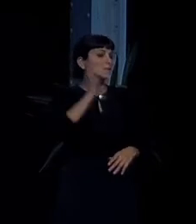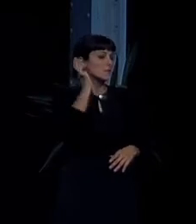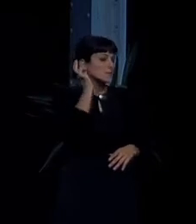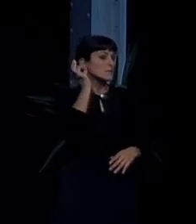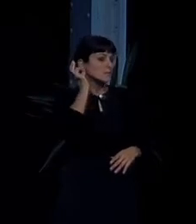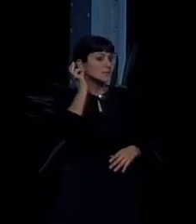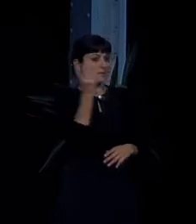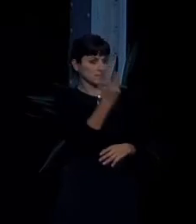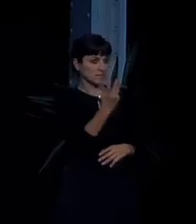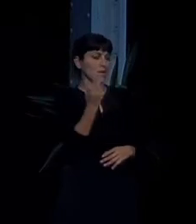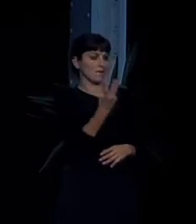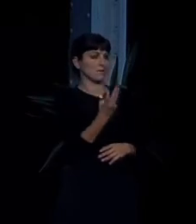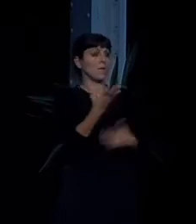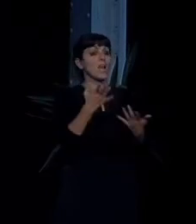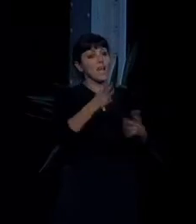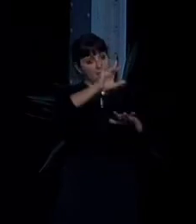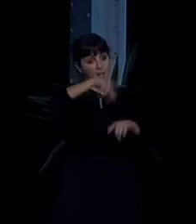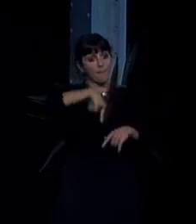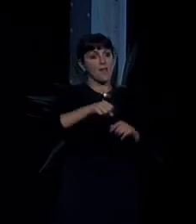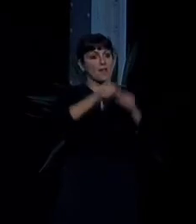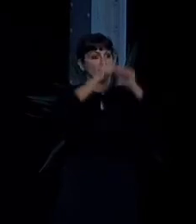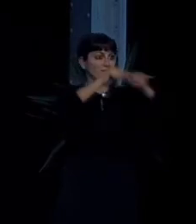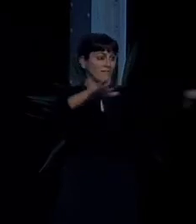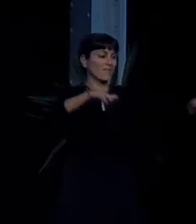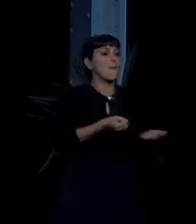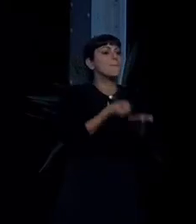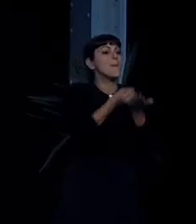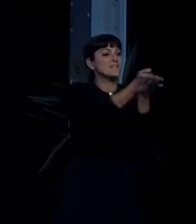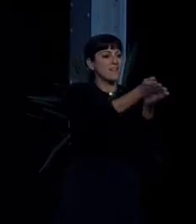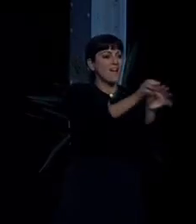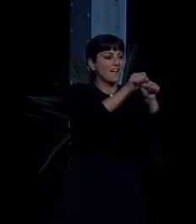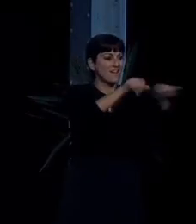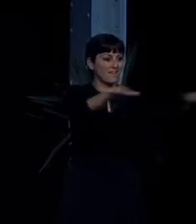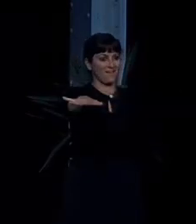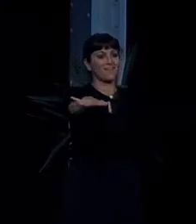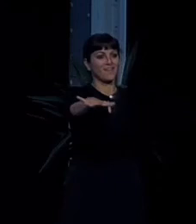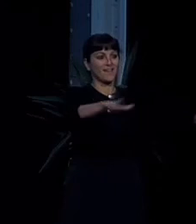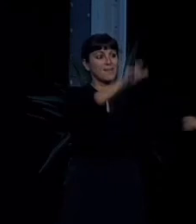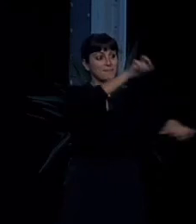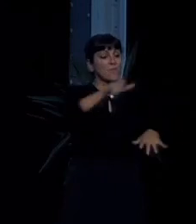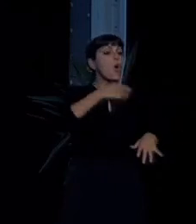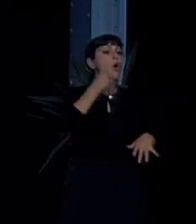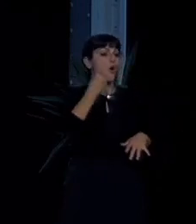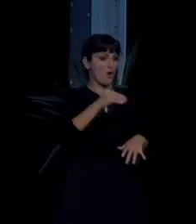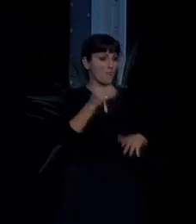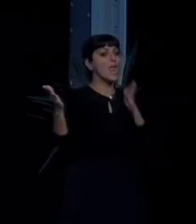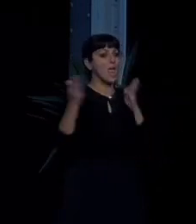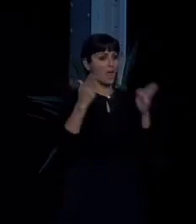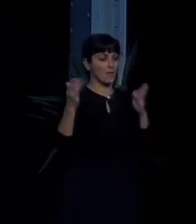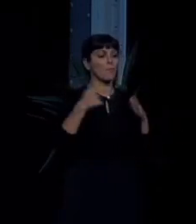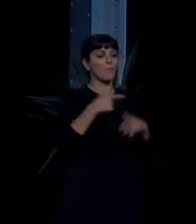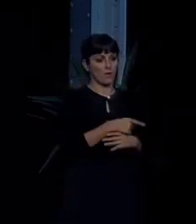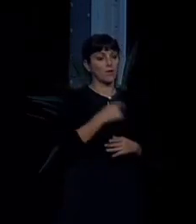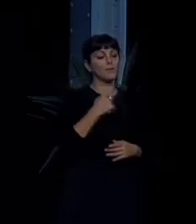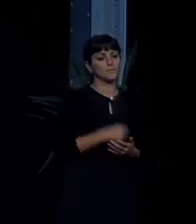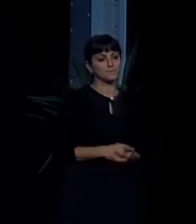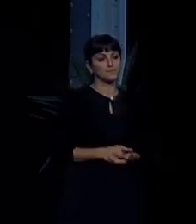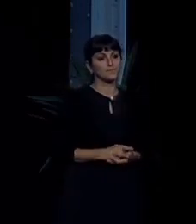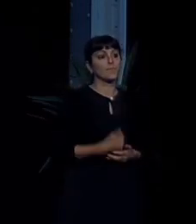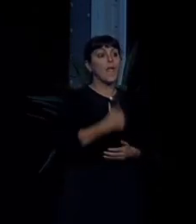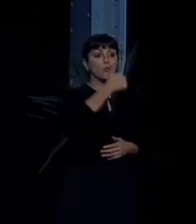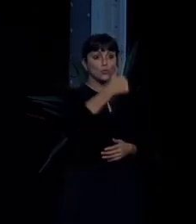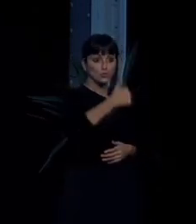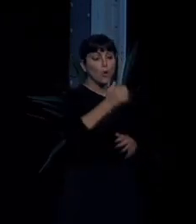por extensión nos están mandando un mensaje muy concreto al resto de mujeres jóvenes de la época o de no tan jóvenes, ¿no? El autostop